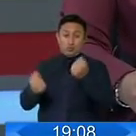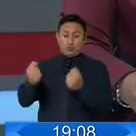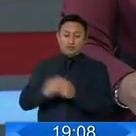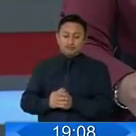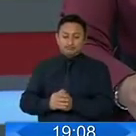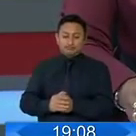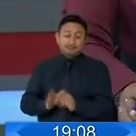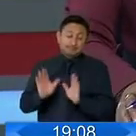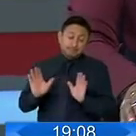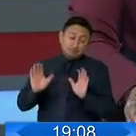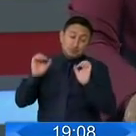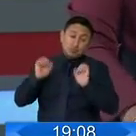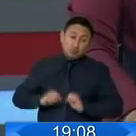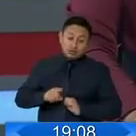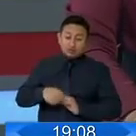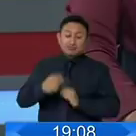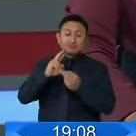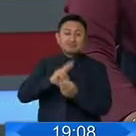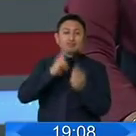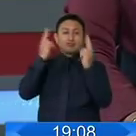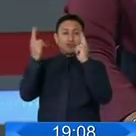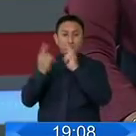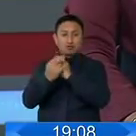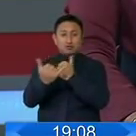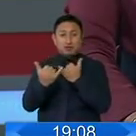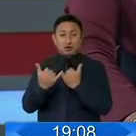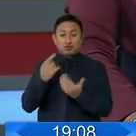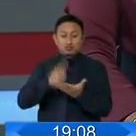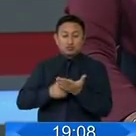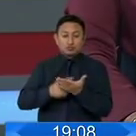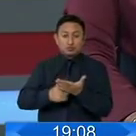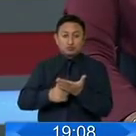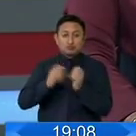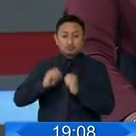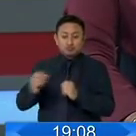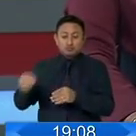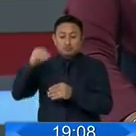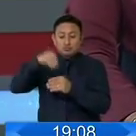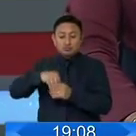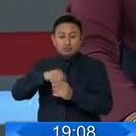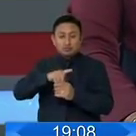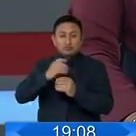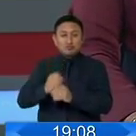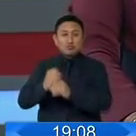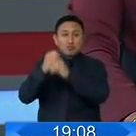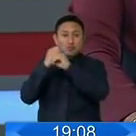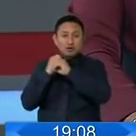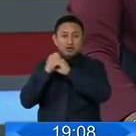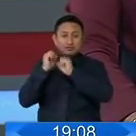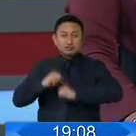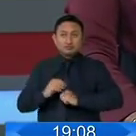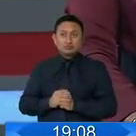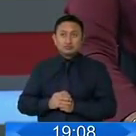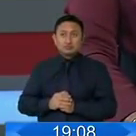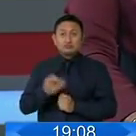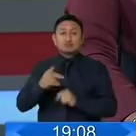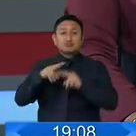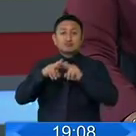la posibilidad de que en las reformas legales que se están tramitando se incluya la obligatoriedad